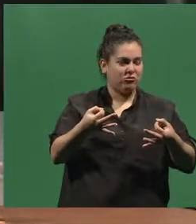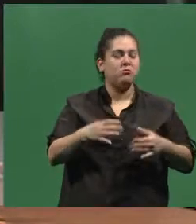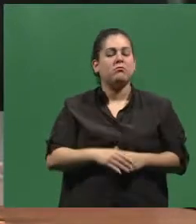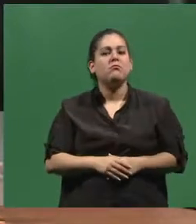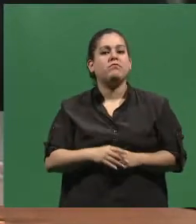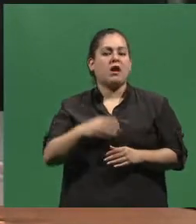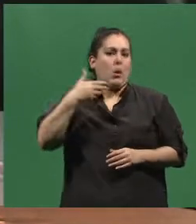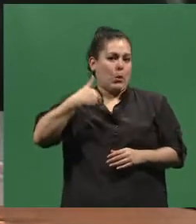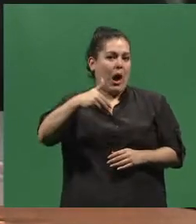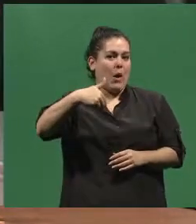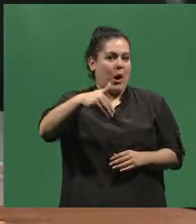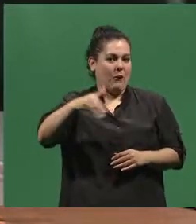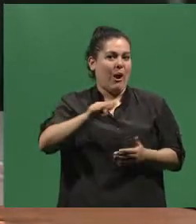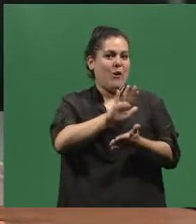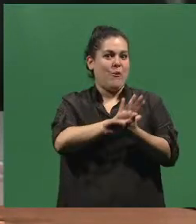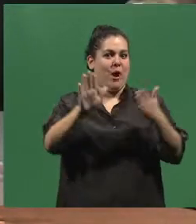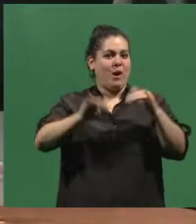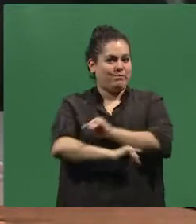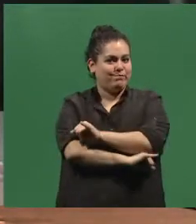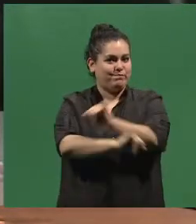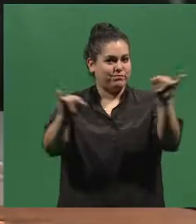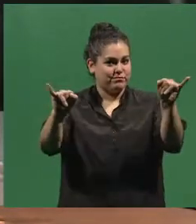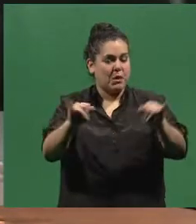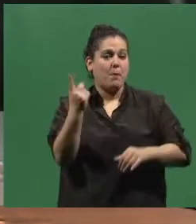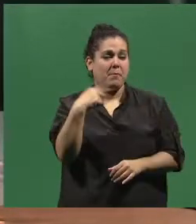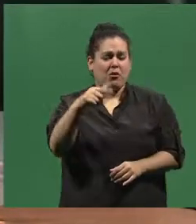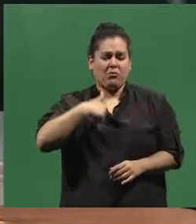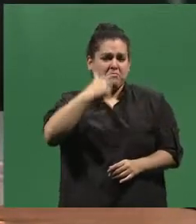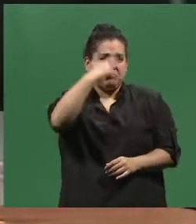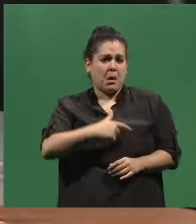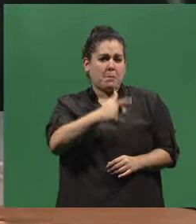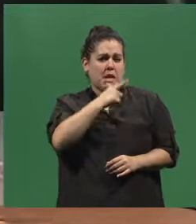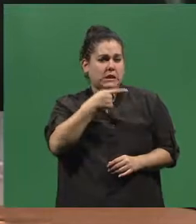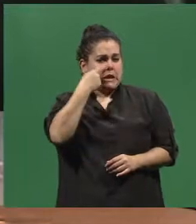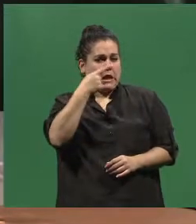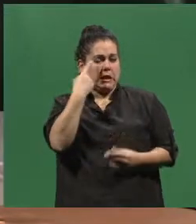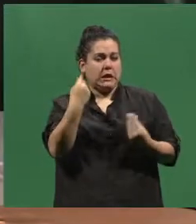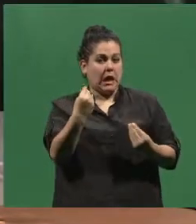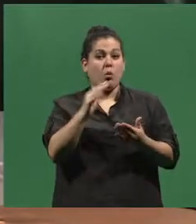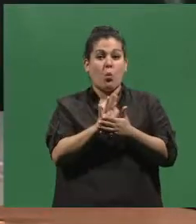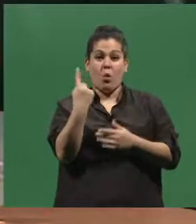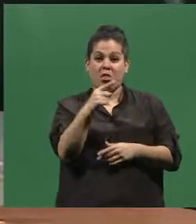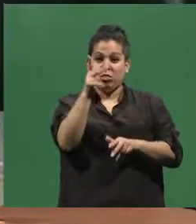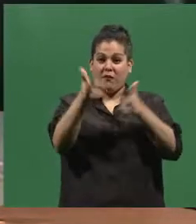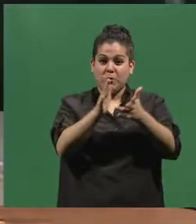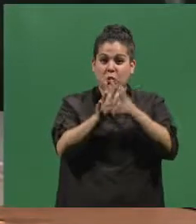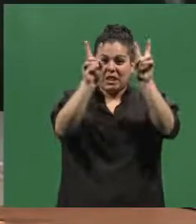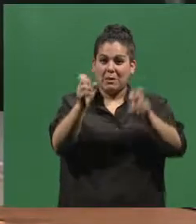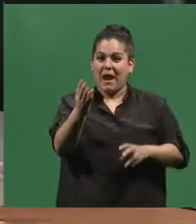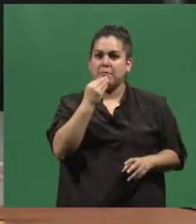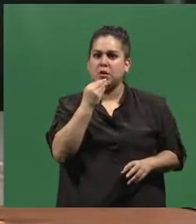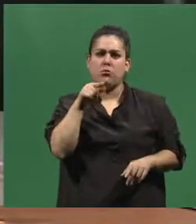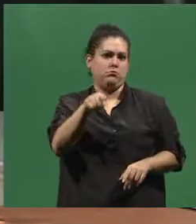a publicar las nuevas guías. Igual lo que me parece interesante decir cuando hablamos de alimentación es que la alimentación es un derecho